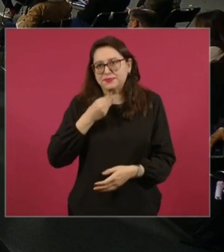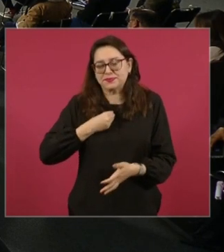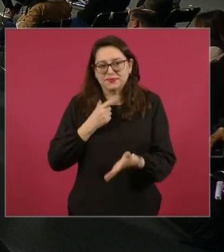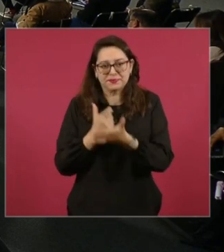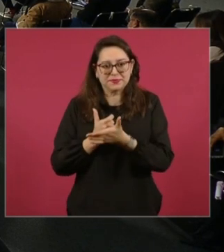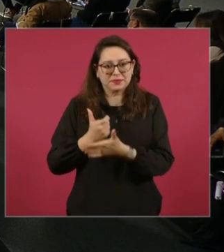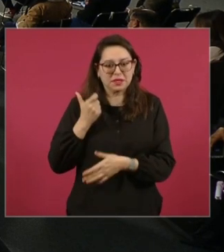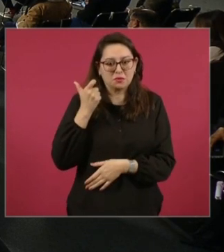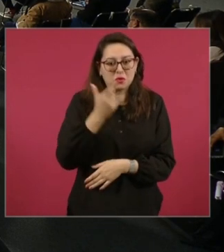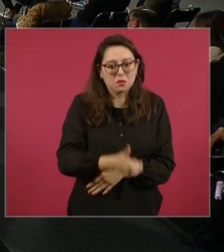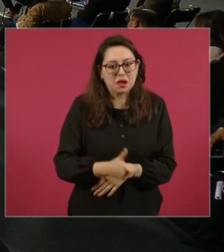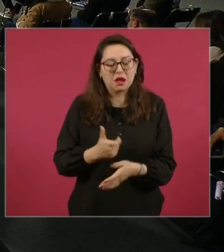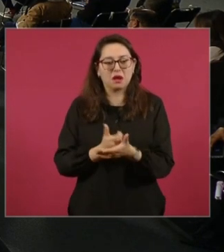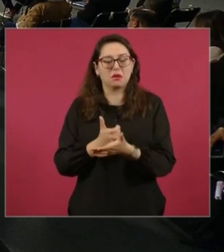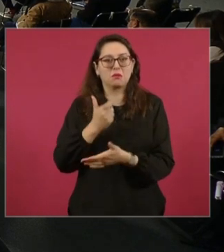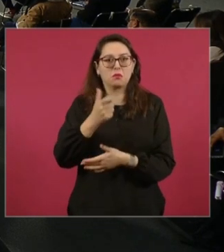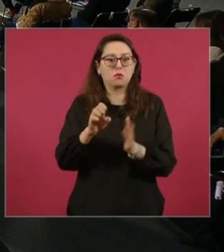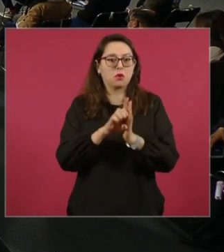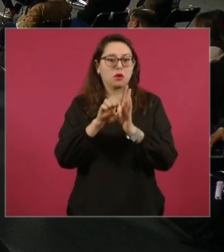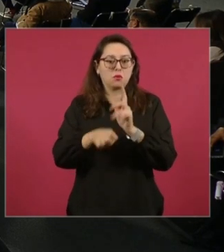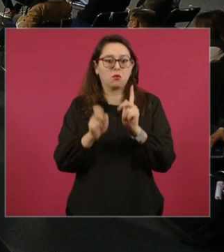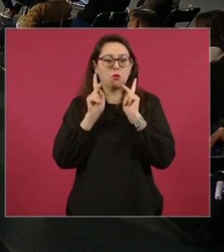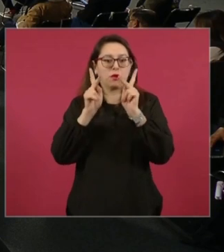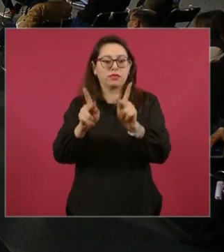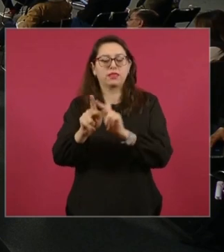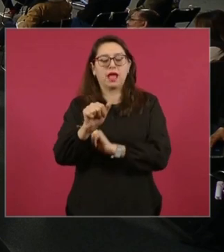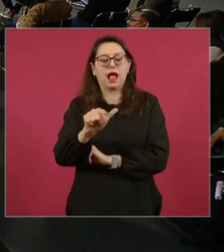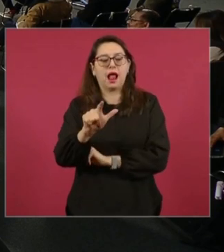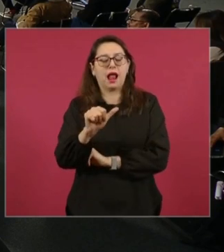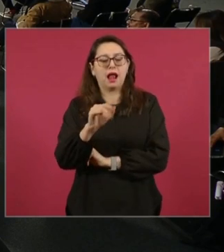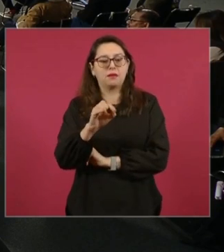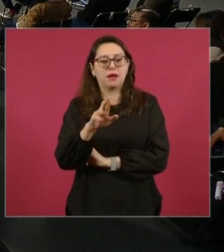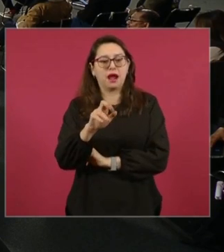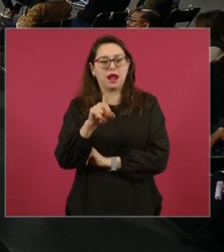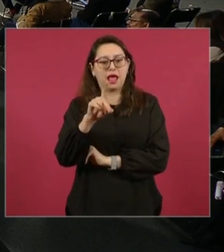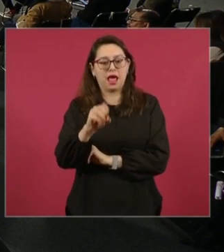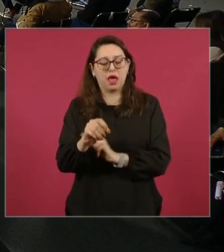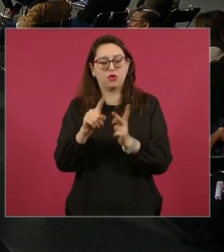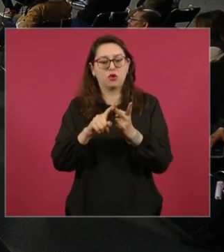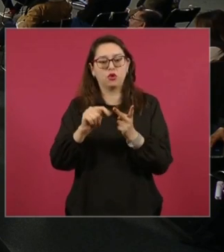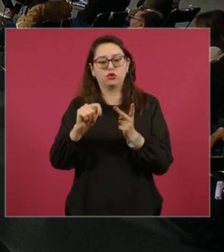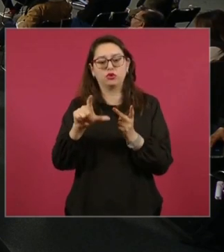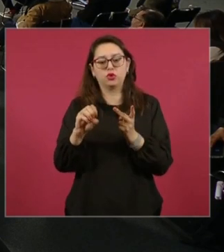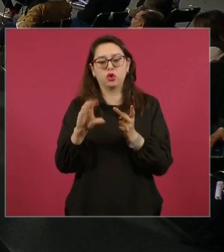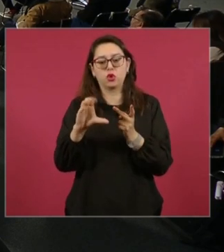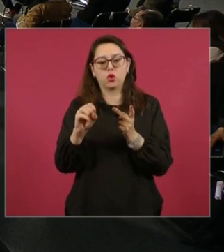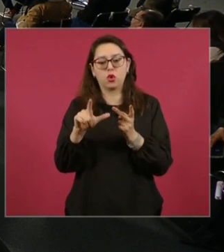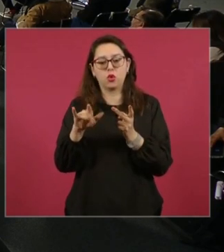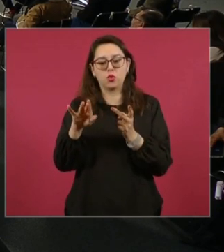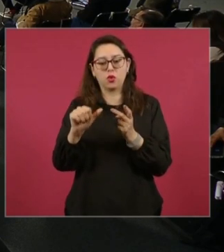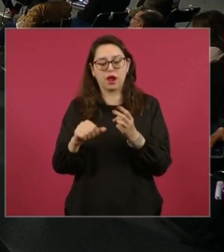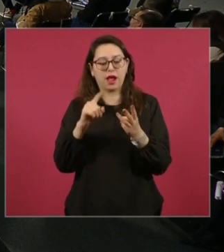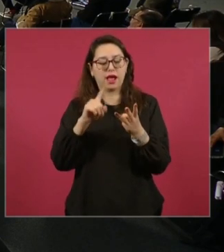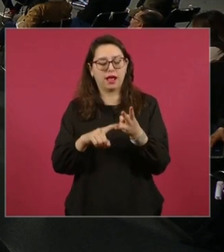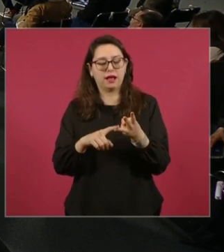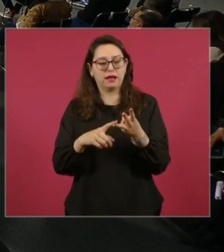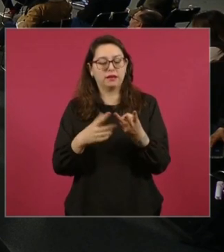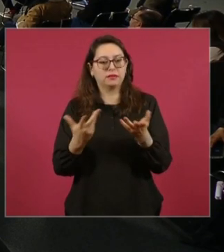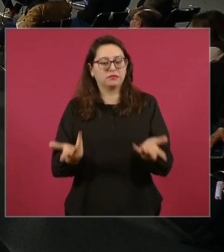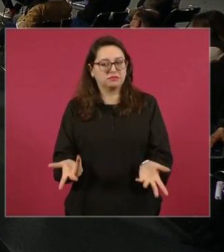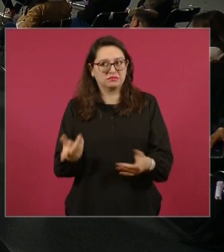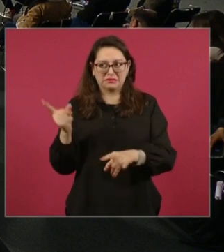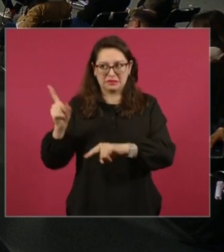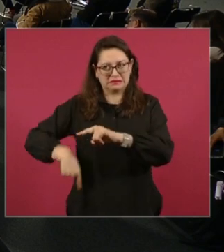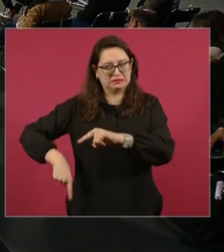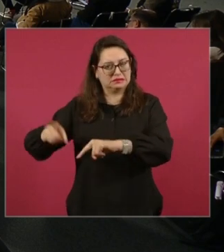Puente de Alvarado, el Puente de Tecolutla y en Tlacotalpan. ¿Podría ser, señor? Lo